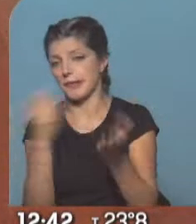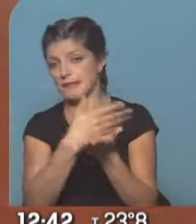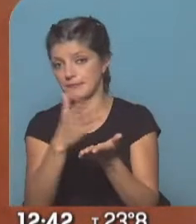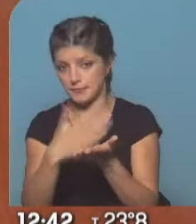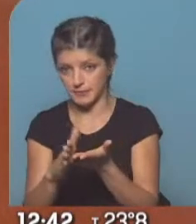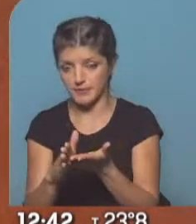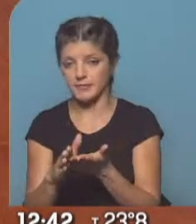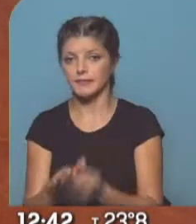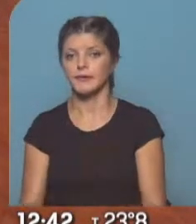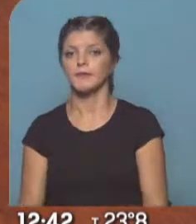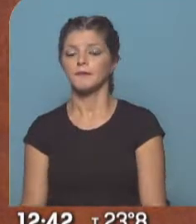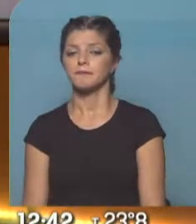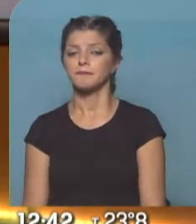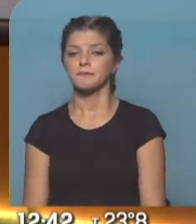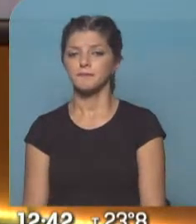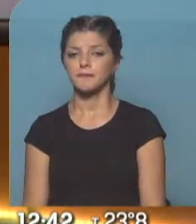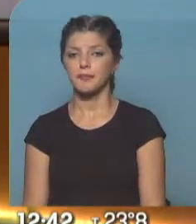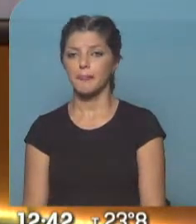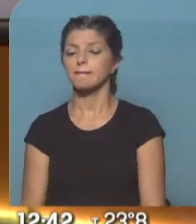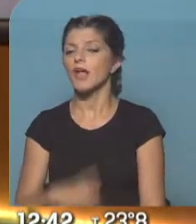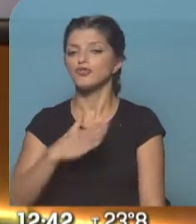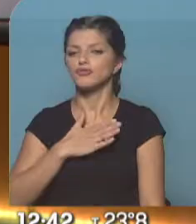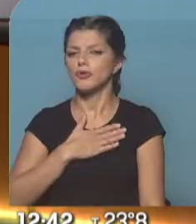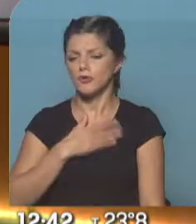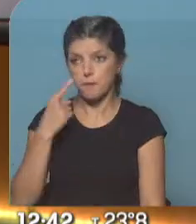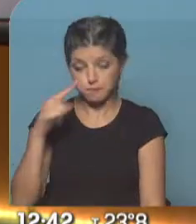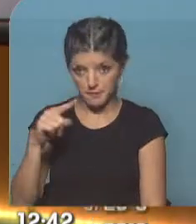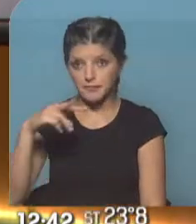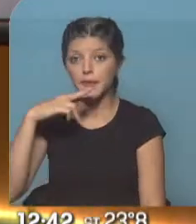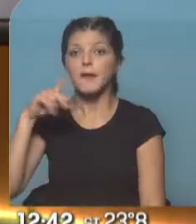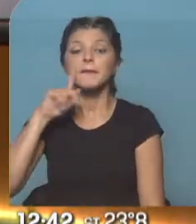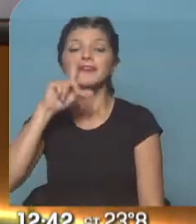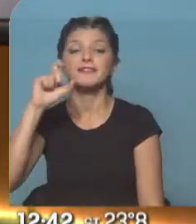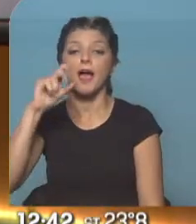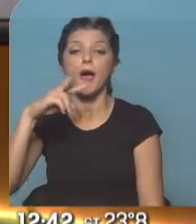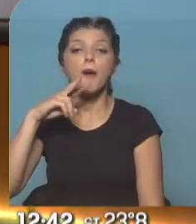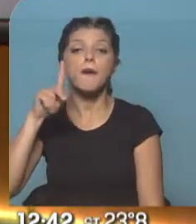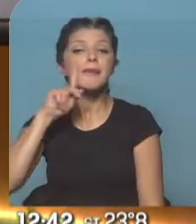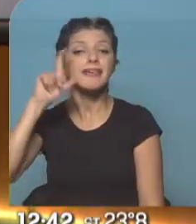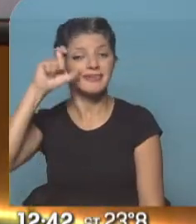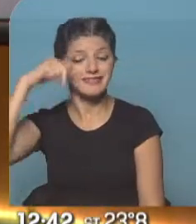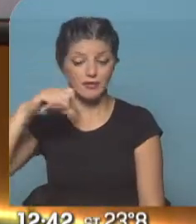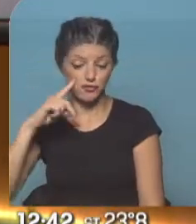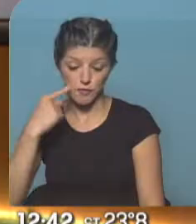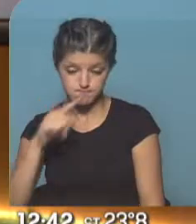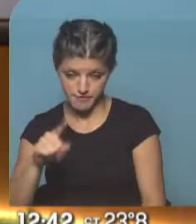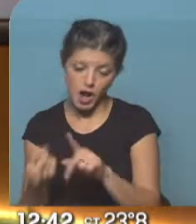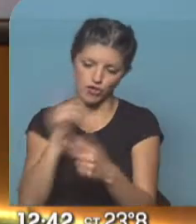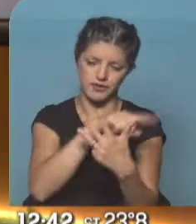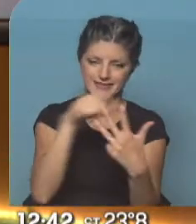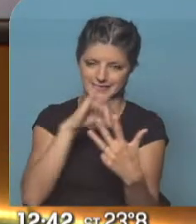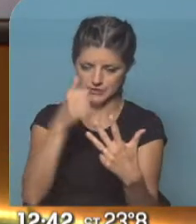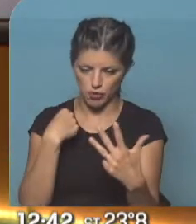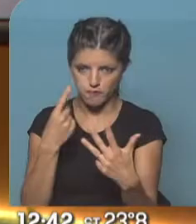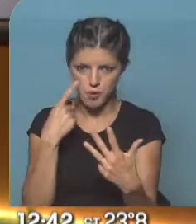cuando visité varias veces, lo único que no conozco es Villavicencio, las otras 3 estuve, es un tema cotidiano, son miles